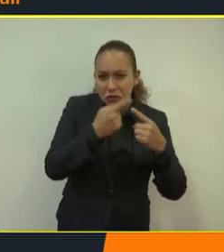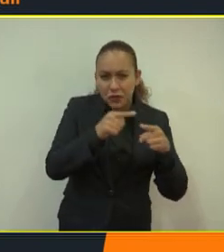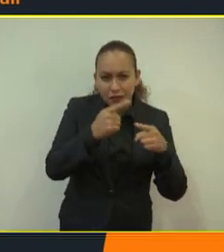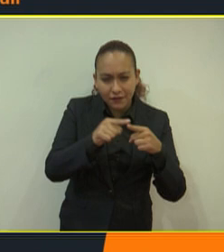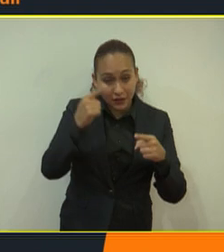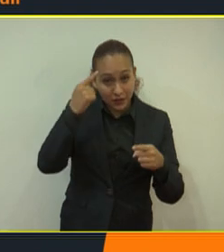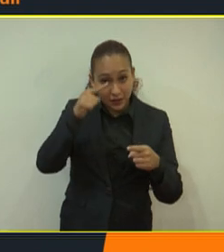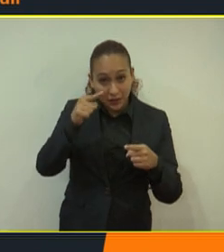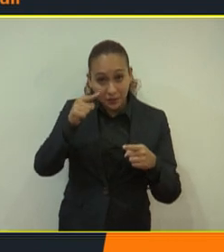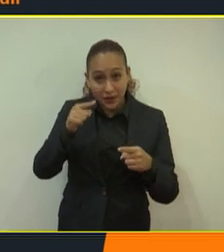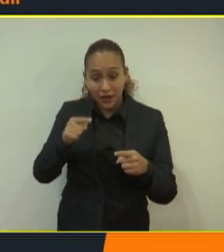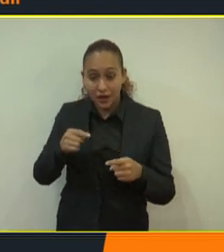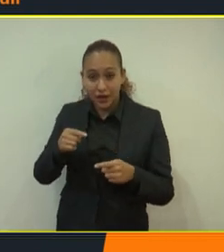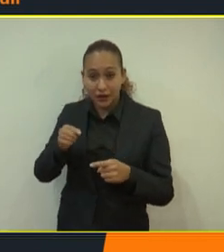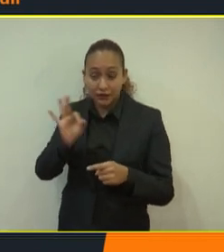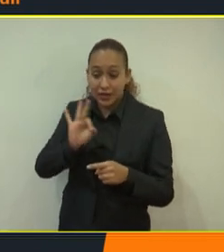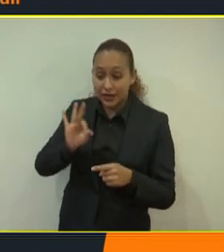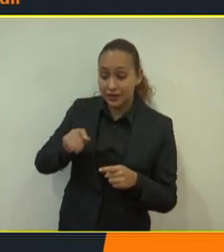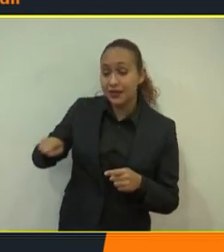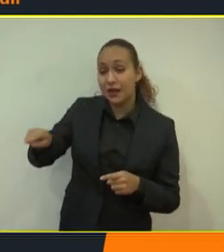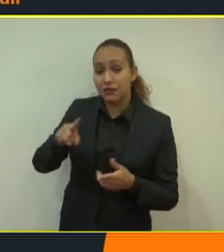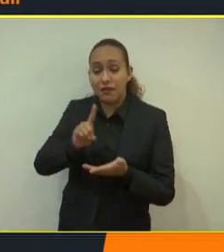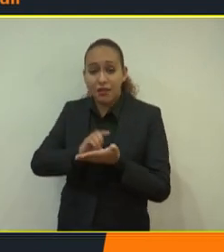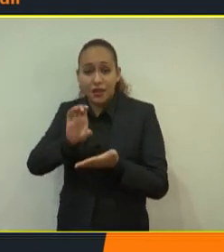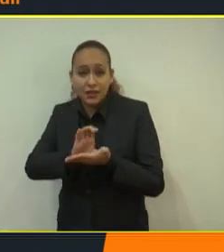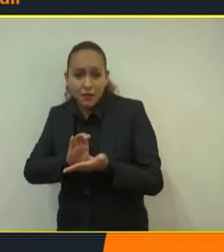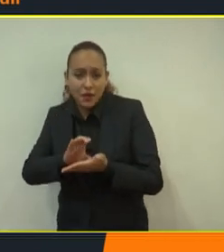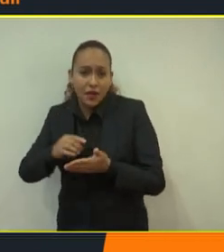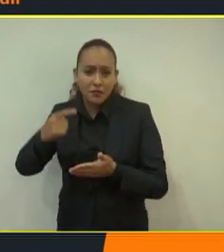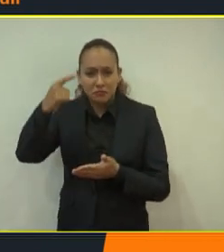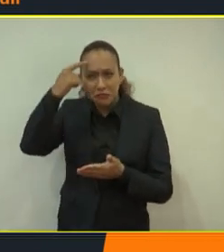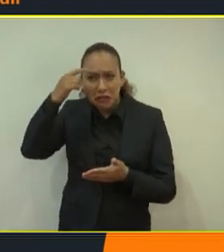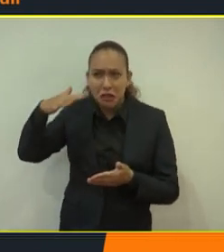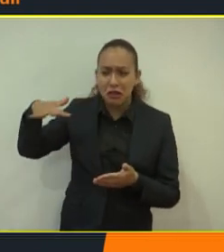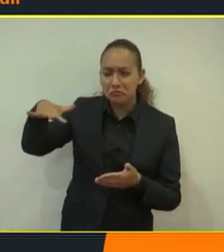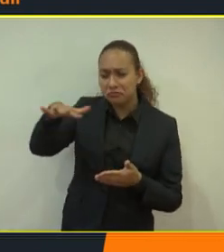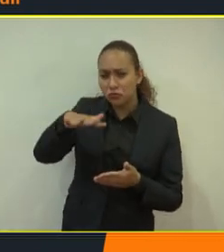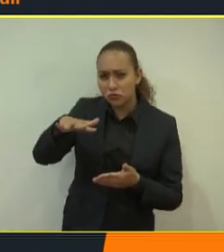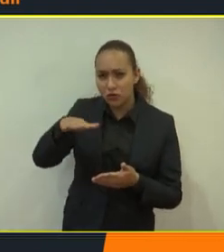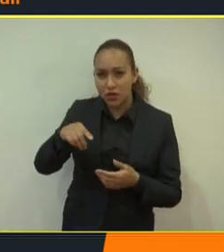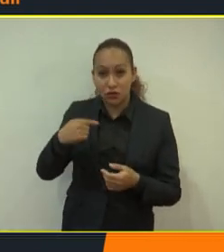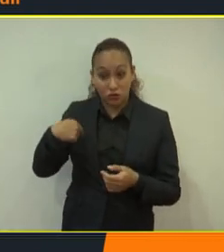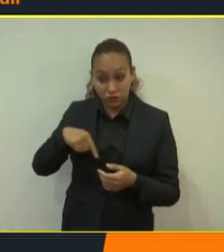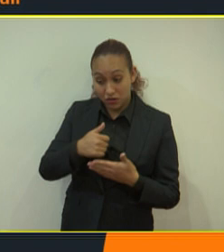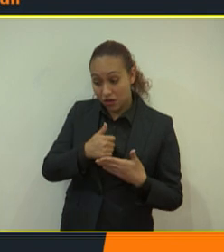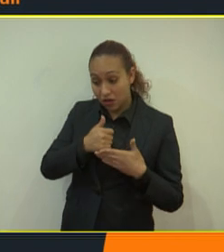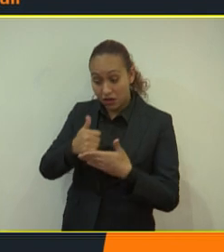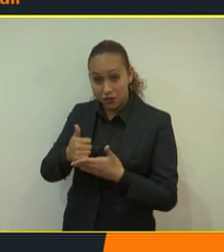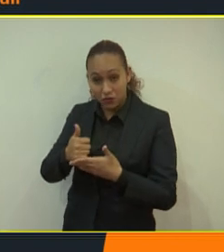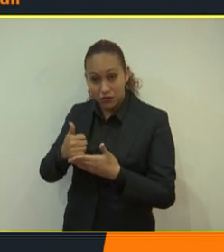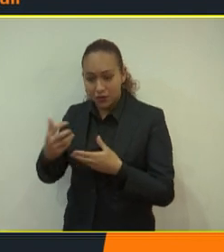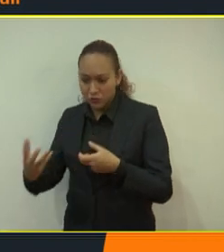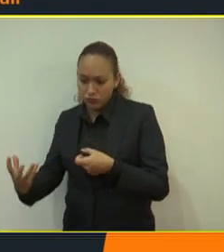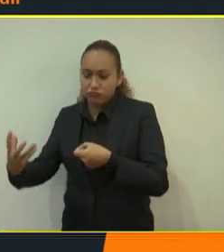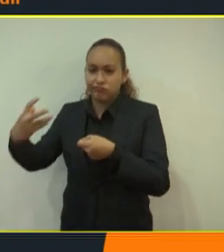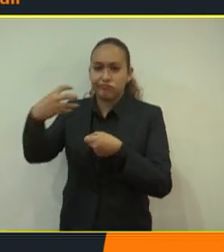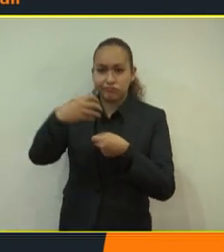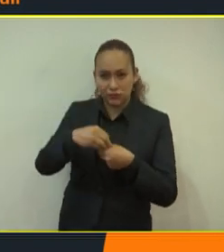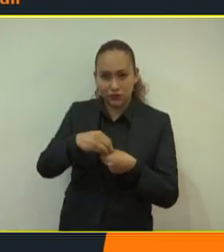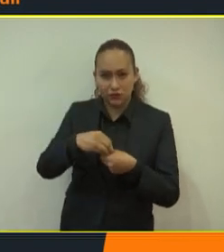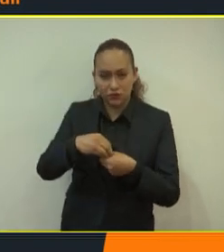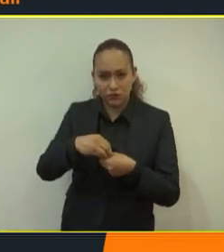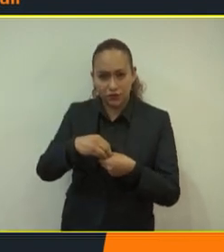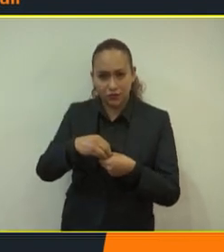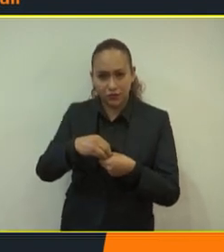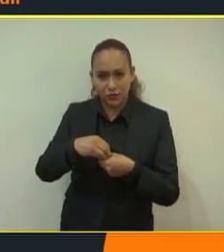en las condiciones físicas, mentales o sociales de cada individuo, este no busca integrarles a las personas dentro de